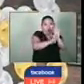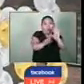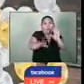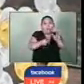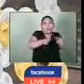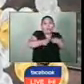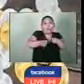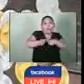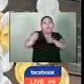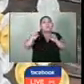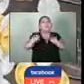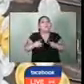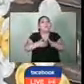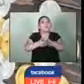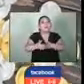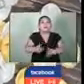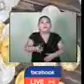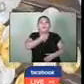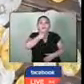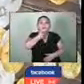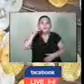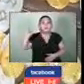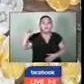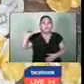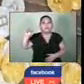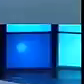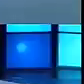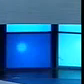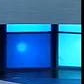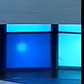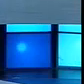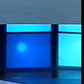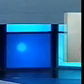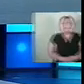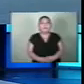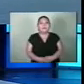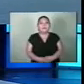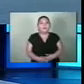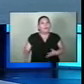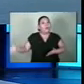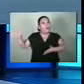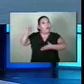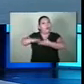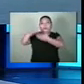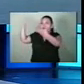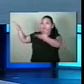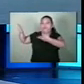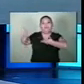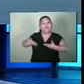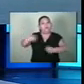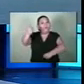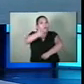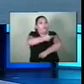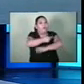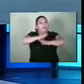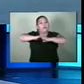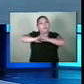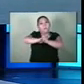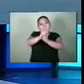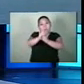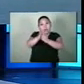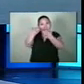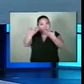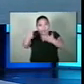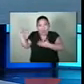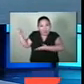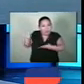en vigencia. Este es un informe de Marcela Rivera. El bolote de vacunas contra el coronavirus llegó hoy al país. Con este